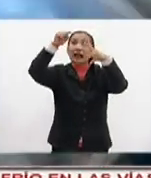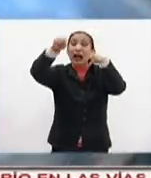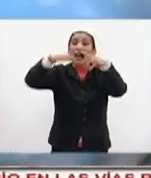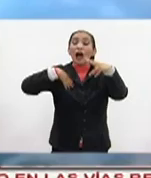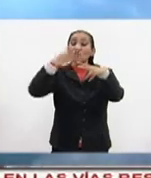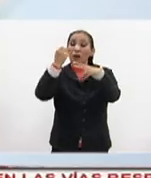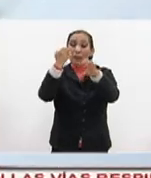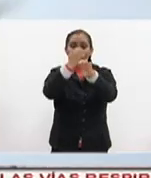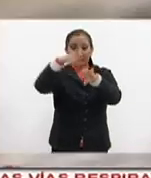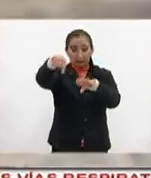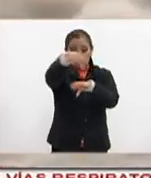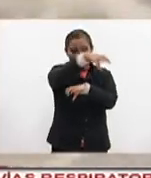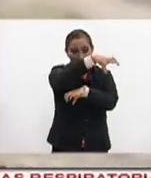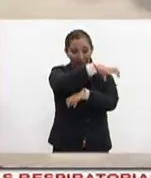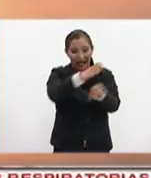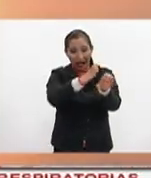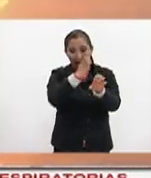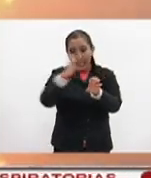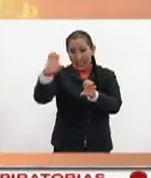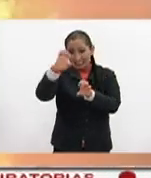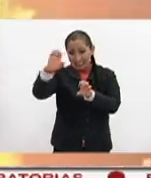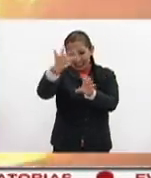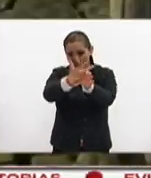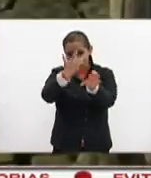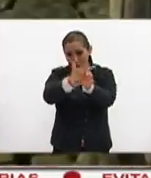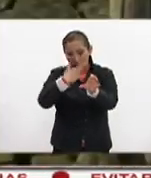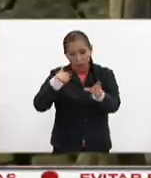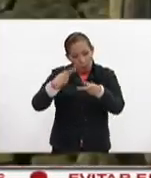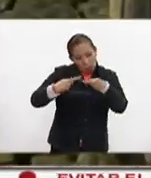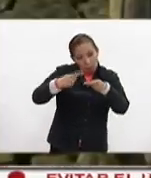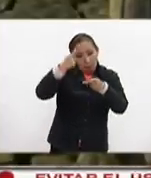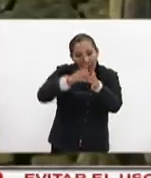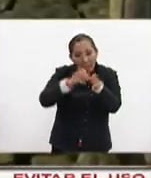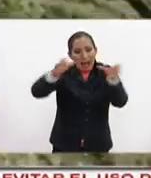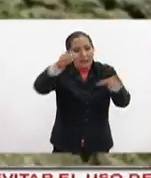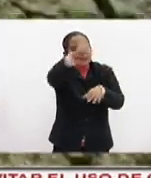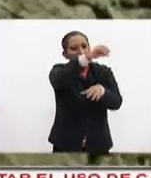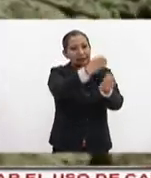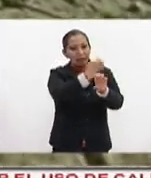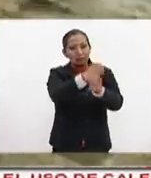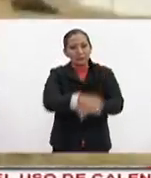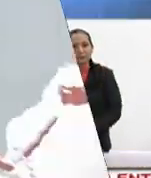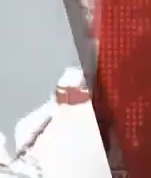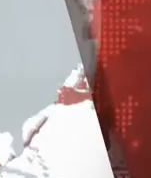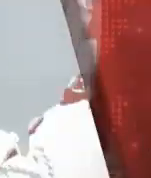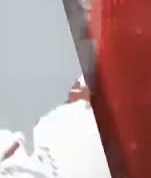9 estados en el este de Estados Unidos y con planes de ampliación.